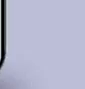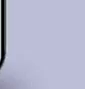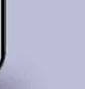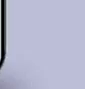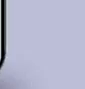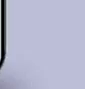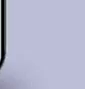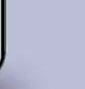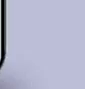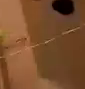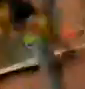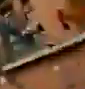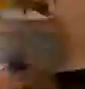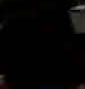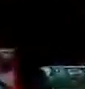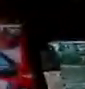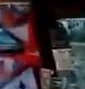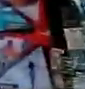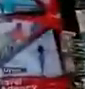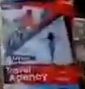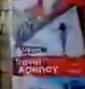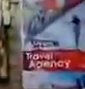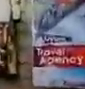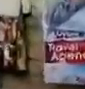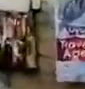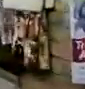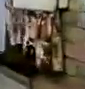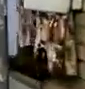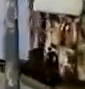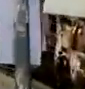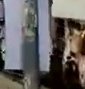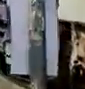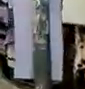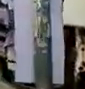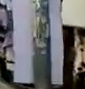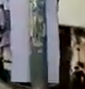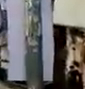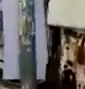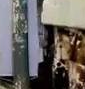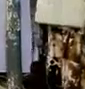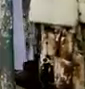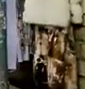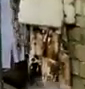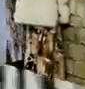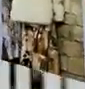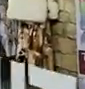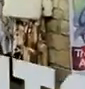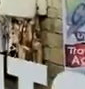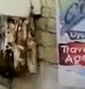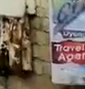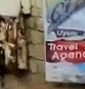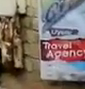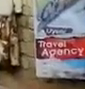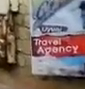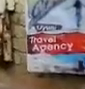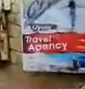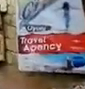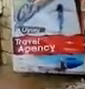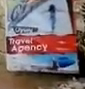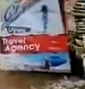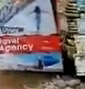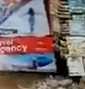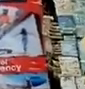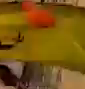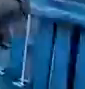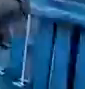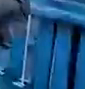asalto. Ya es bastante. No olvides que ya eres nuestro Reportero al Día. Envíanos tu video y en un minuto cuéntanos lo